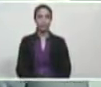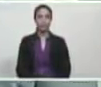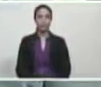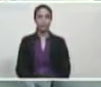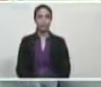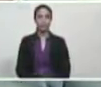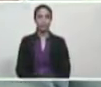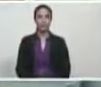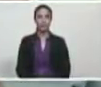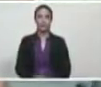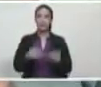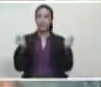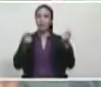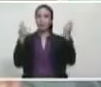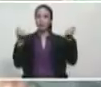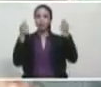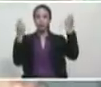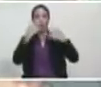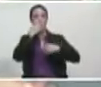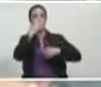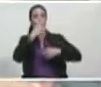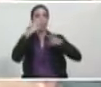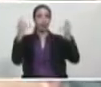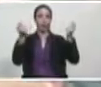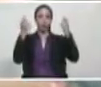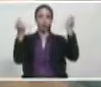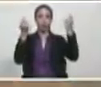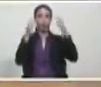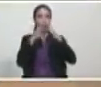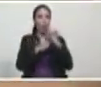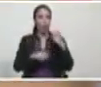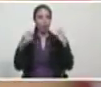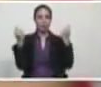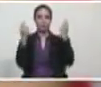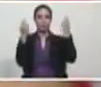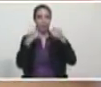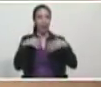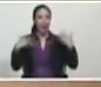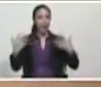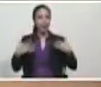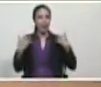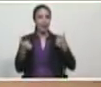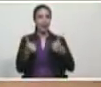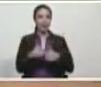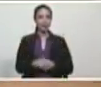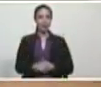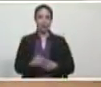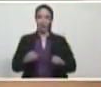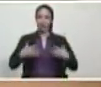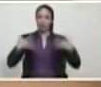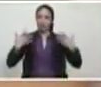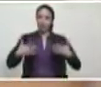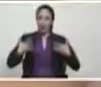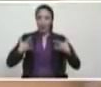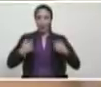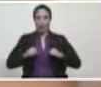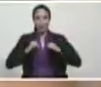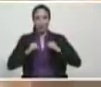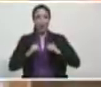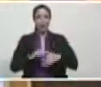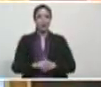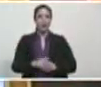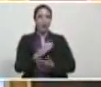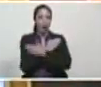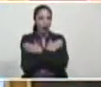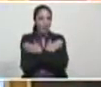Viste que tienen consigna para todos los temas. Me alegra mucho ese espíritu combativo. Un abrazo,